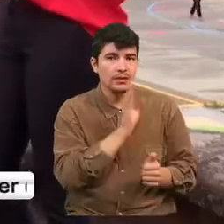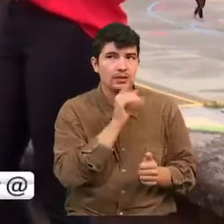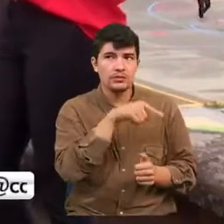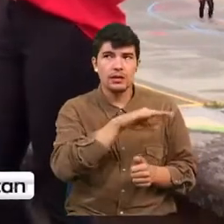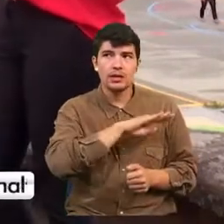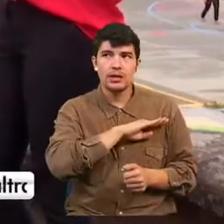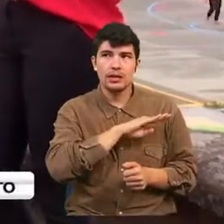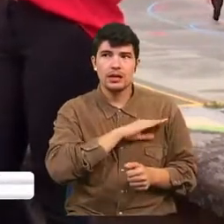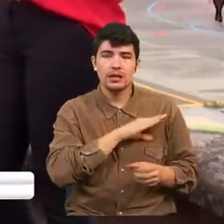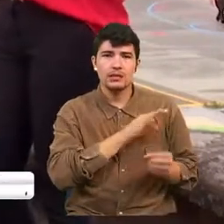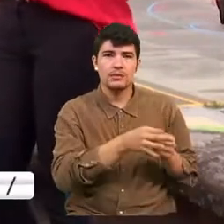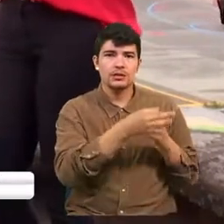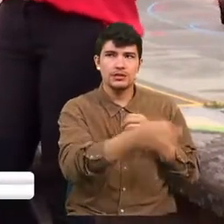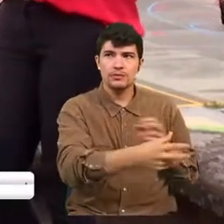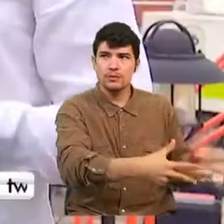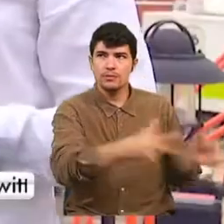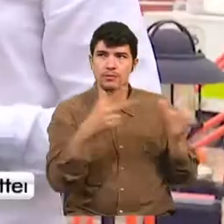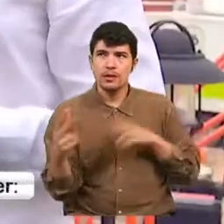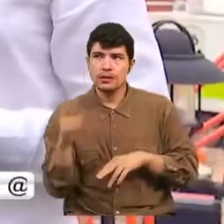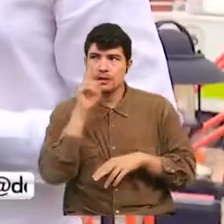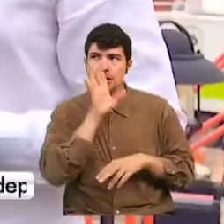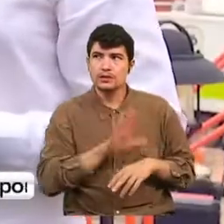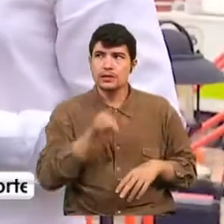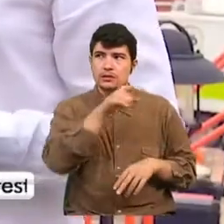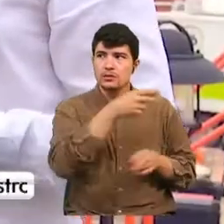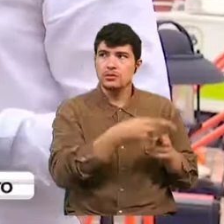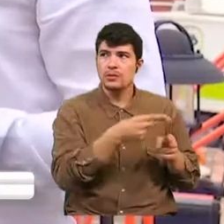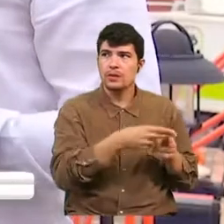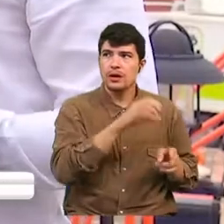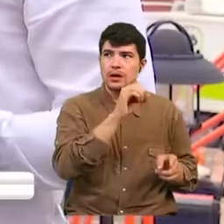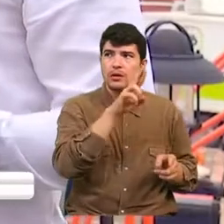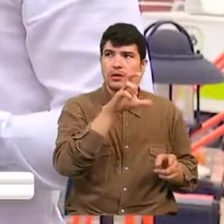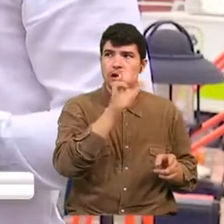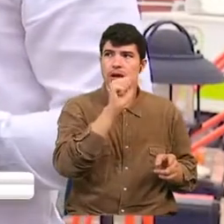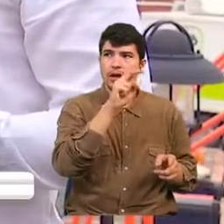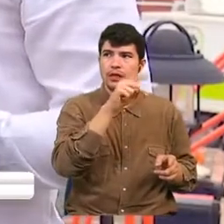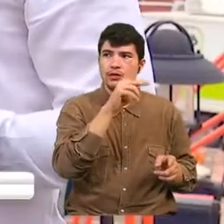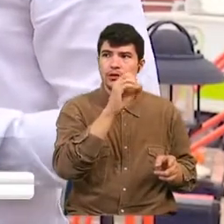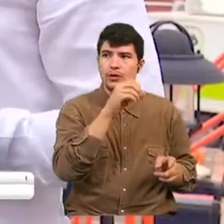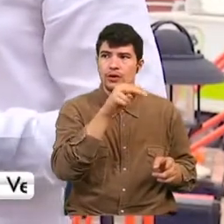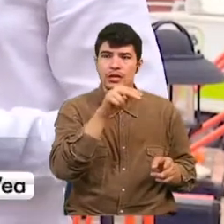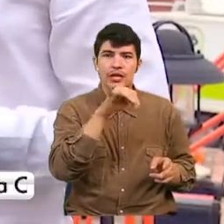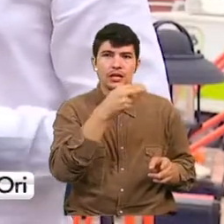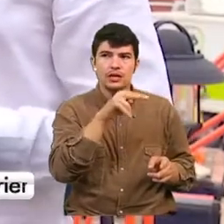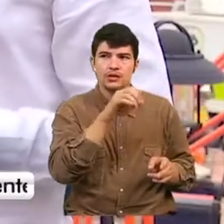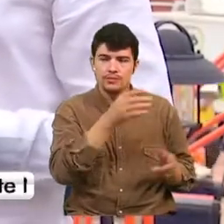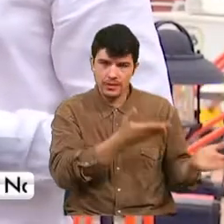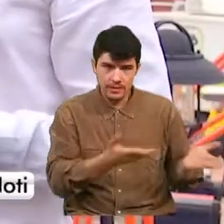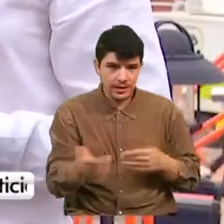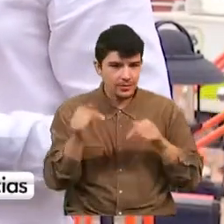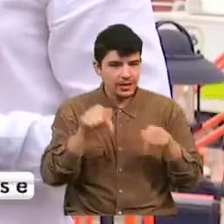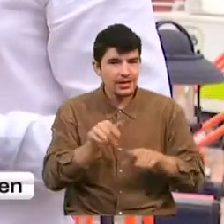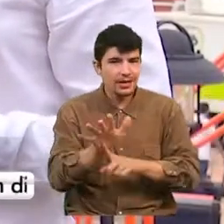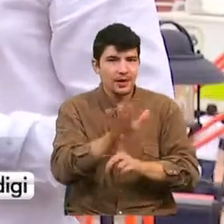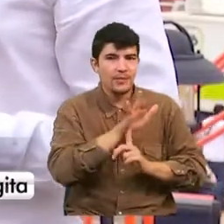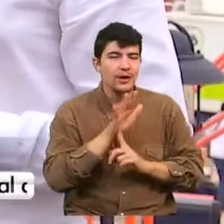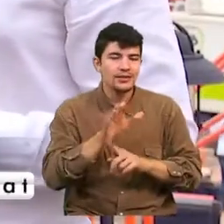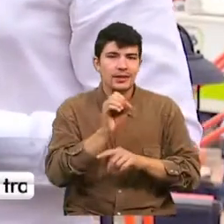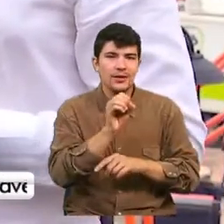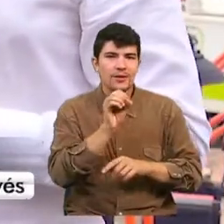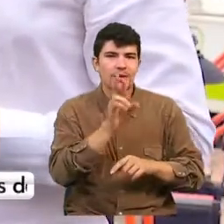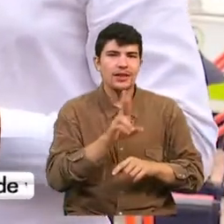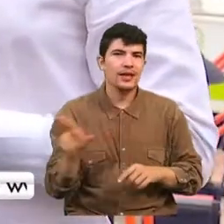alcalde del municipio de Puente Nacional. Él es Orlando Niño. Bienvenido, alcalde, a esta emisión especial de Oriente Noticias en el marco de la Expedición Santander,